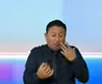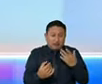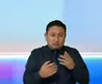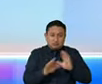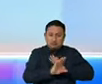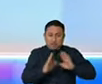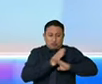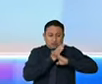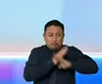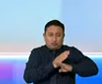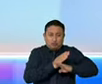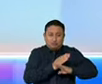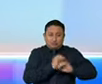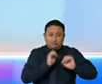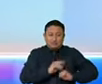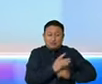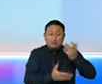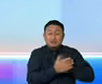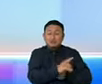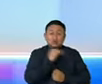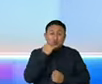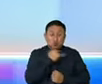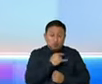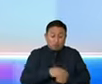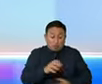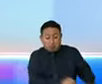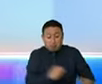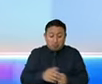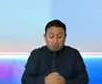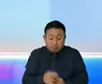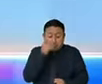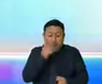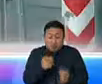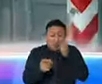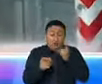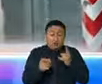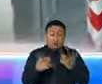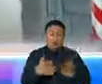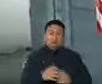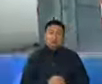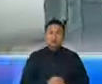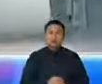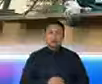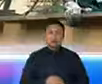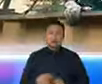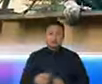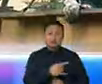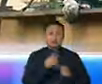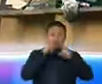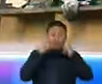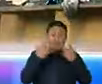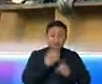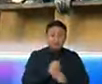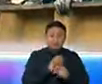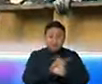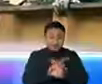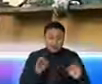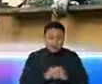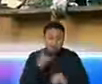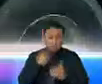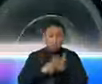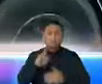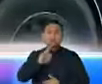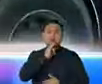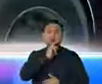algún fluido contaminado, contaminante, caiga en tu membrana mucosa. Trabajar sin tomar estas precauciones, por ejemplo, en Estados